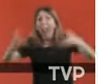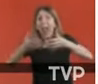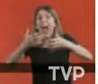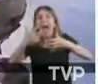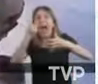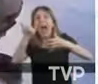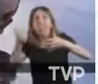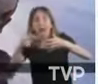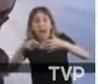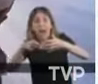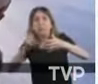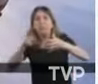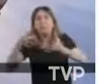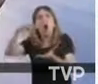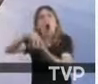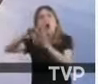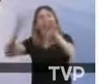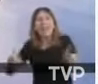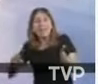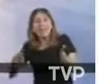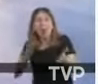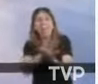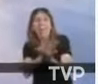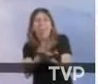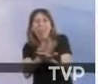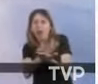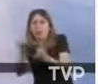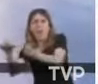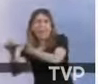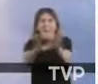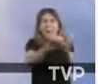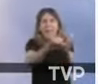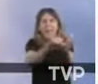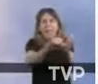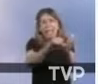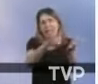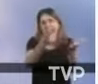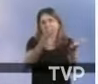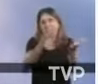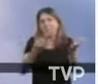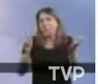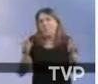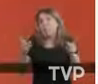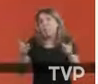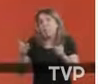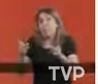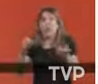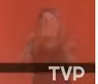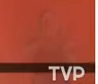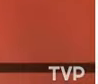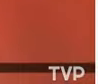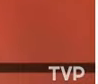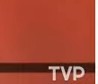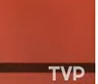que es un organismo que dirime los conflictos internacionales entre naciones, y en este caso entre una nación